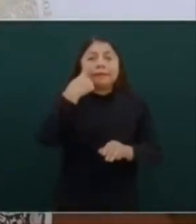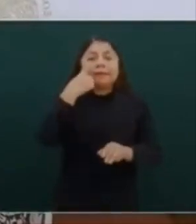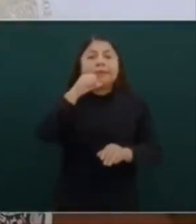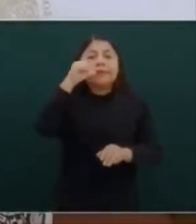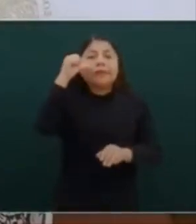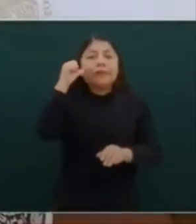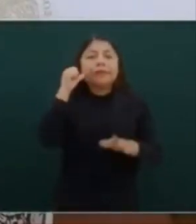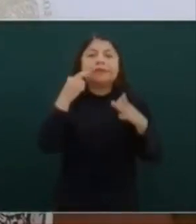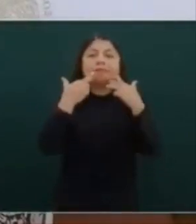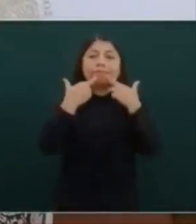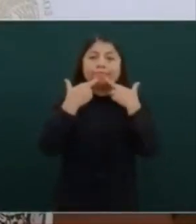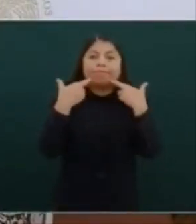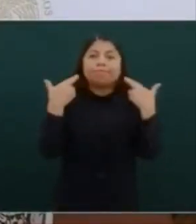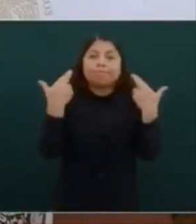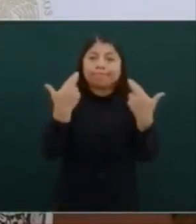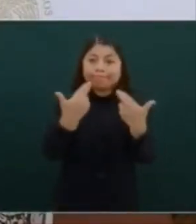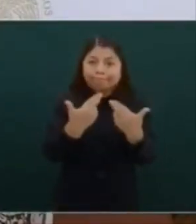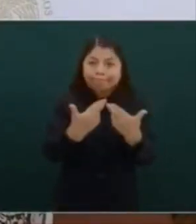que